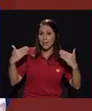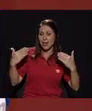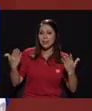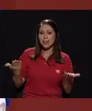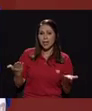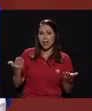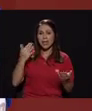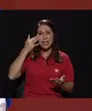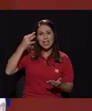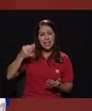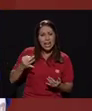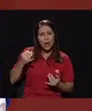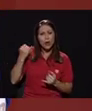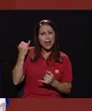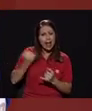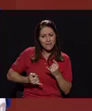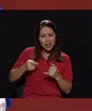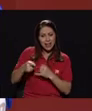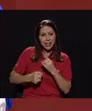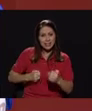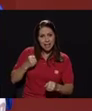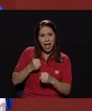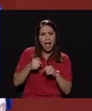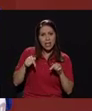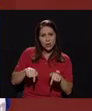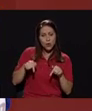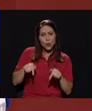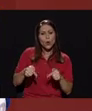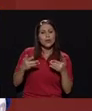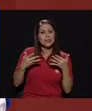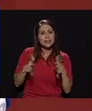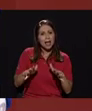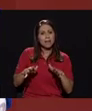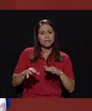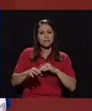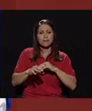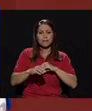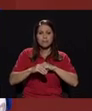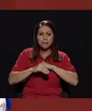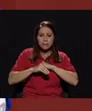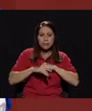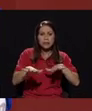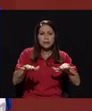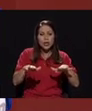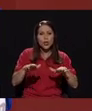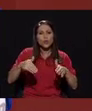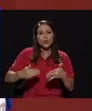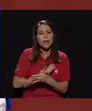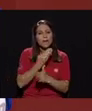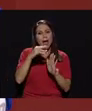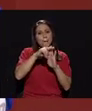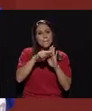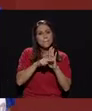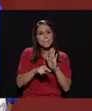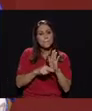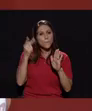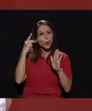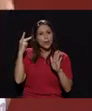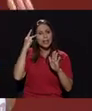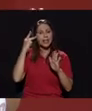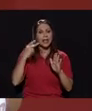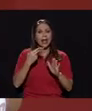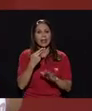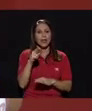me parece que creo que a final de este año se va a estar lanzando la nueva política de humedales, que